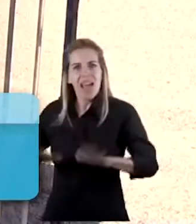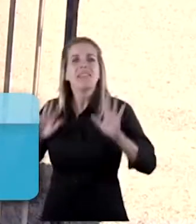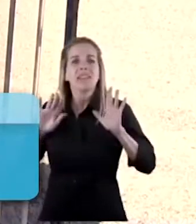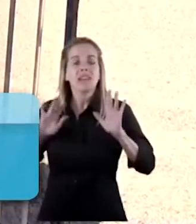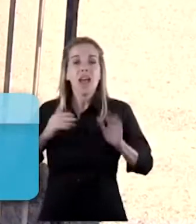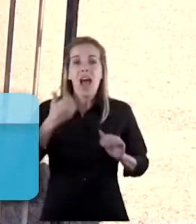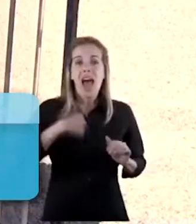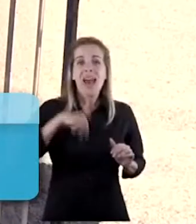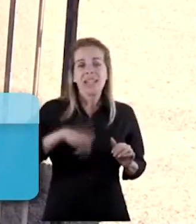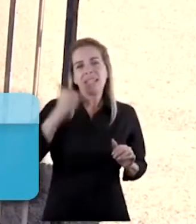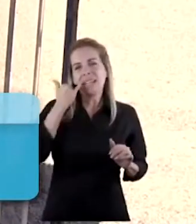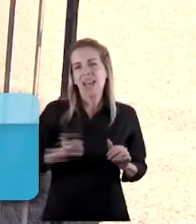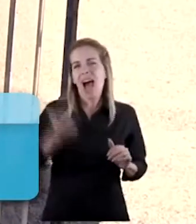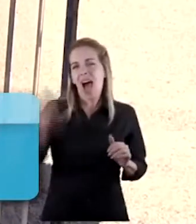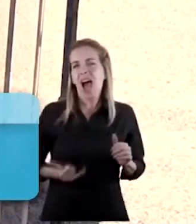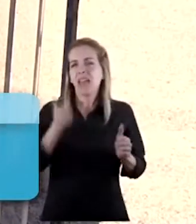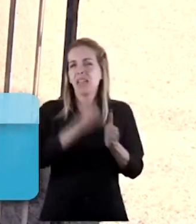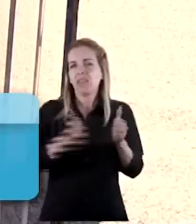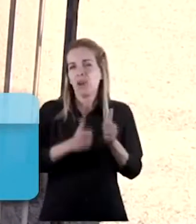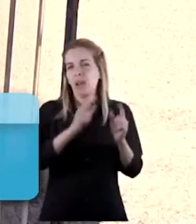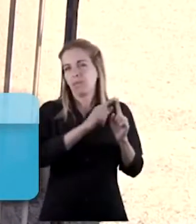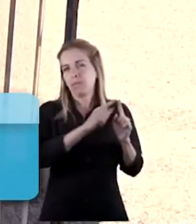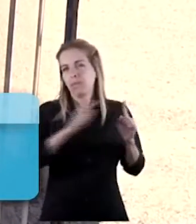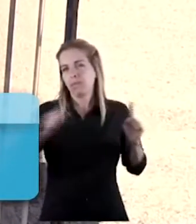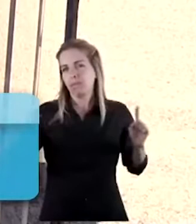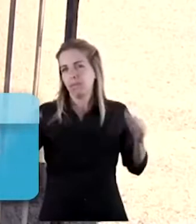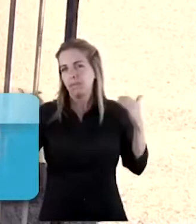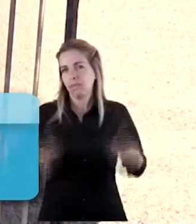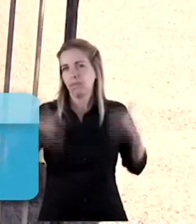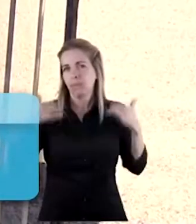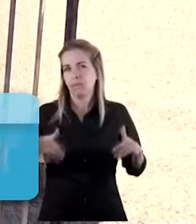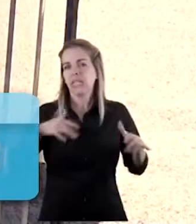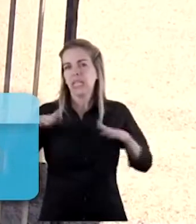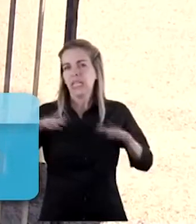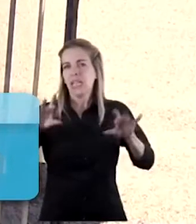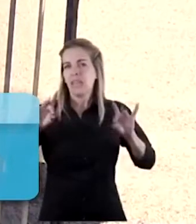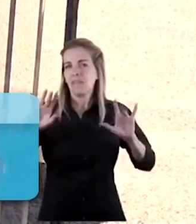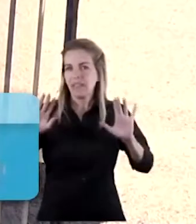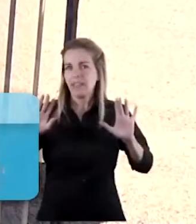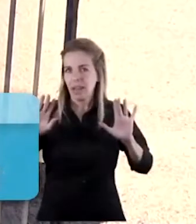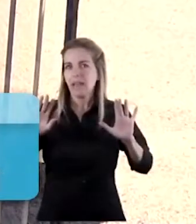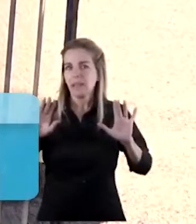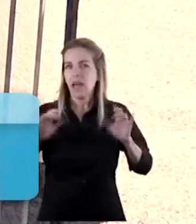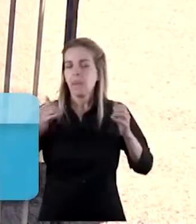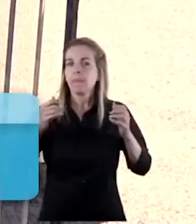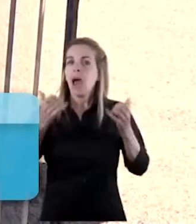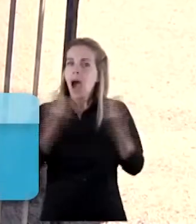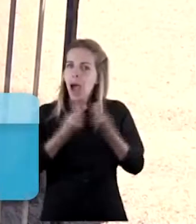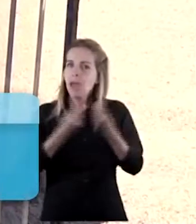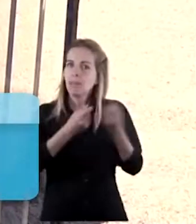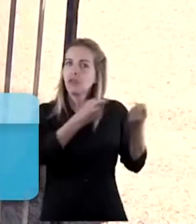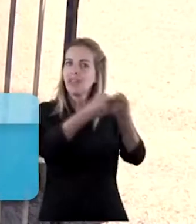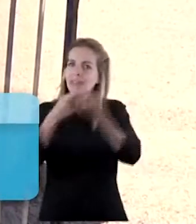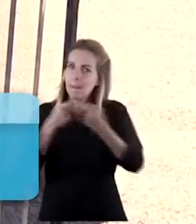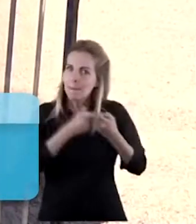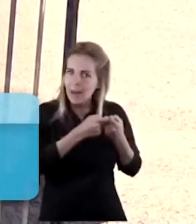una historia muy larga de unión. No solo hay muchas empresas que invierten en Argentina